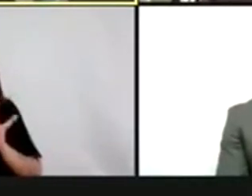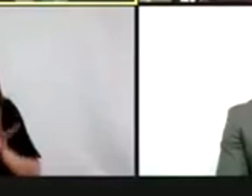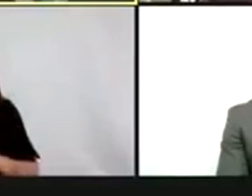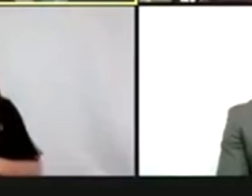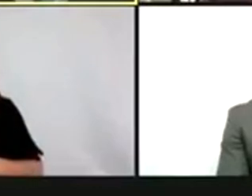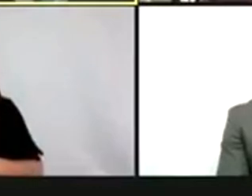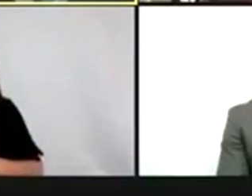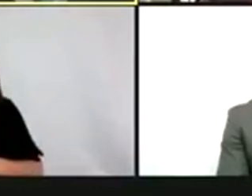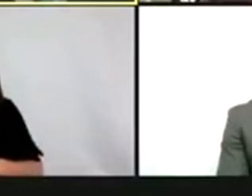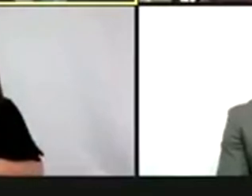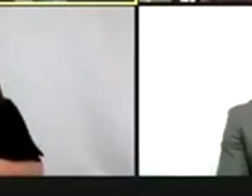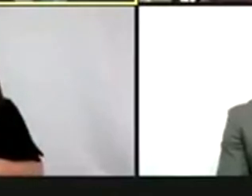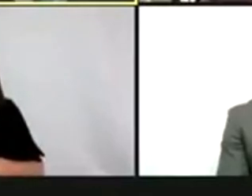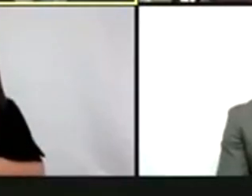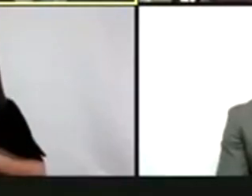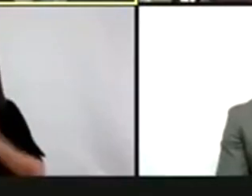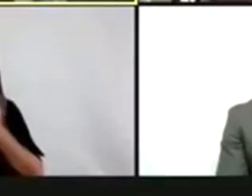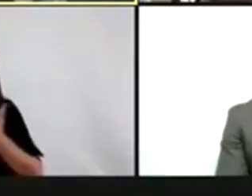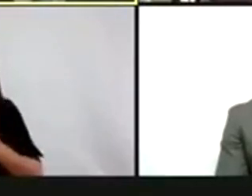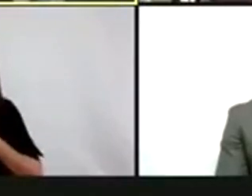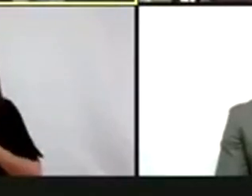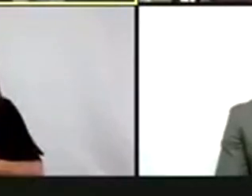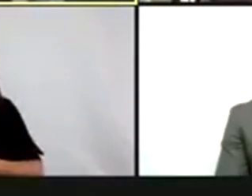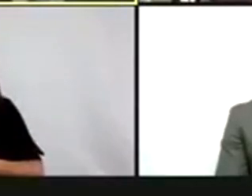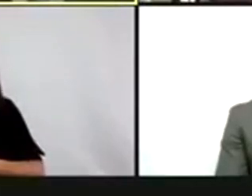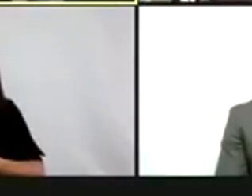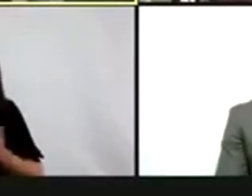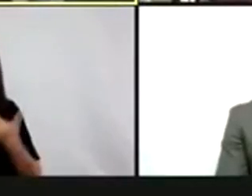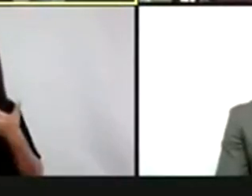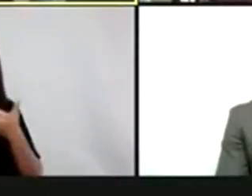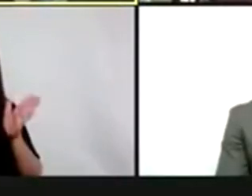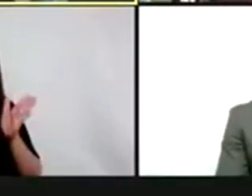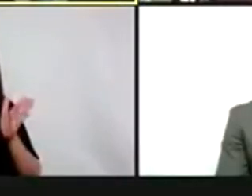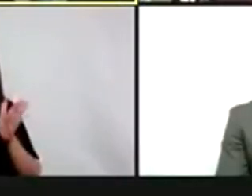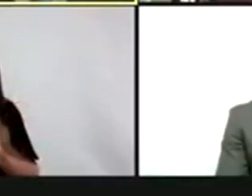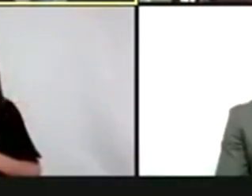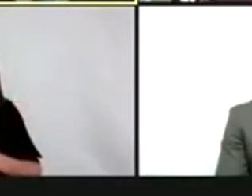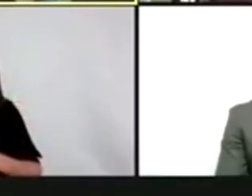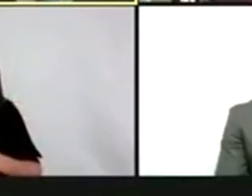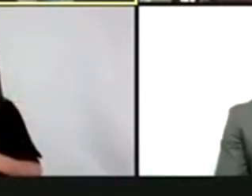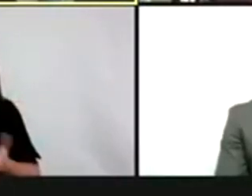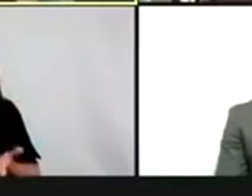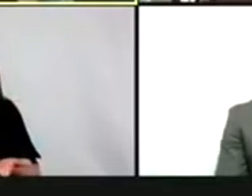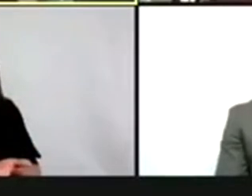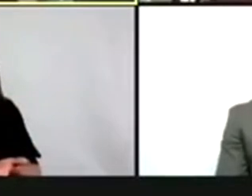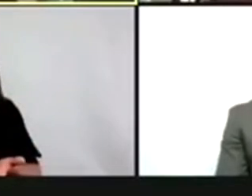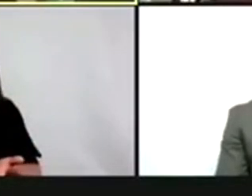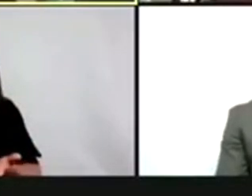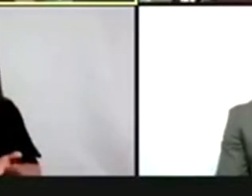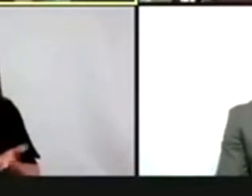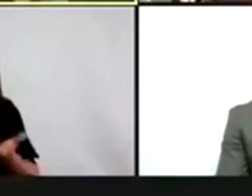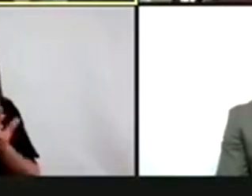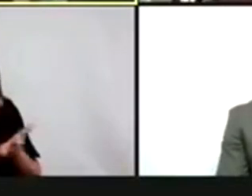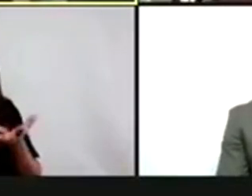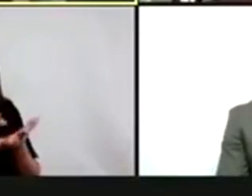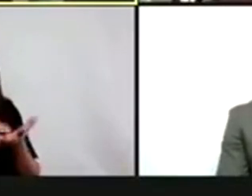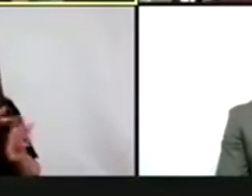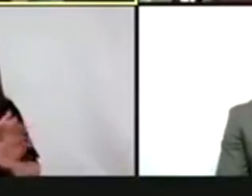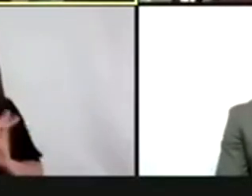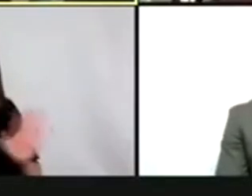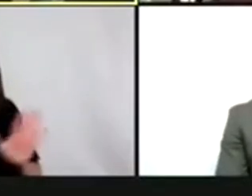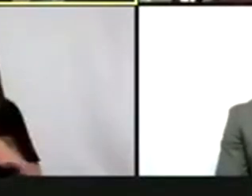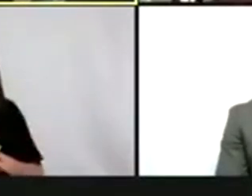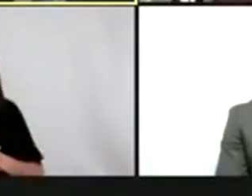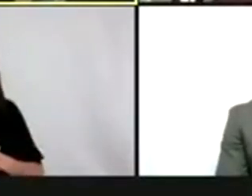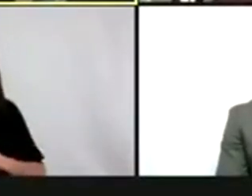la disculpa pública se satisfaga en todos sus elementos a través de pues una lectura que nosotros le impongamos a